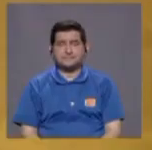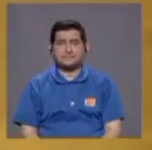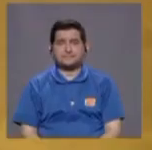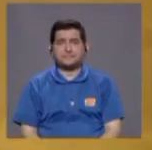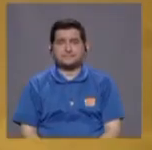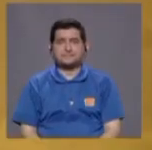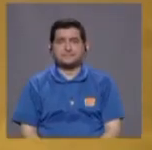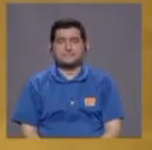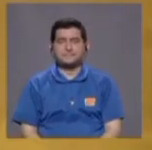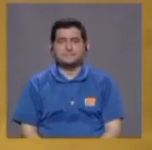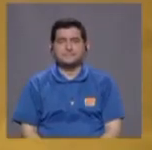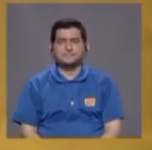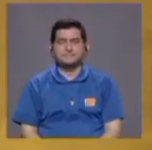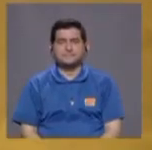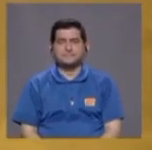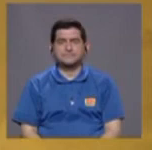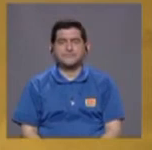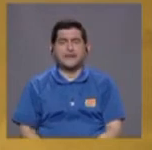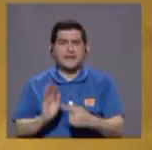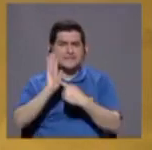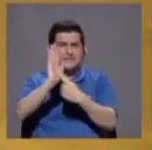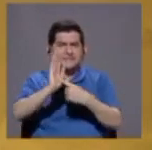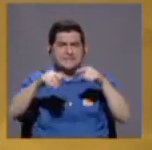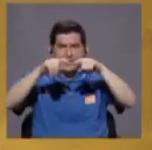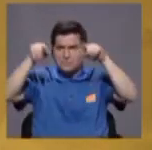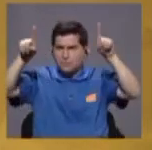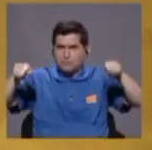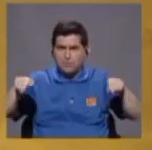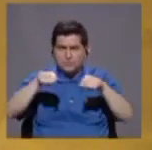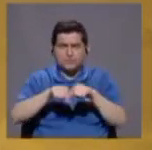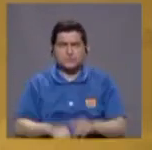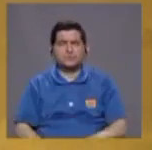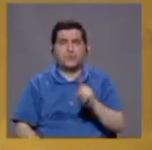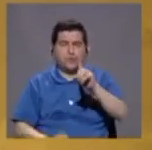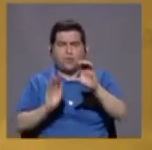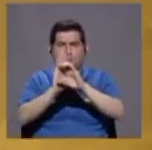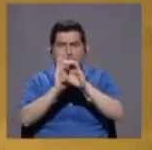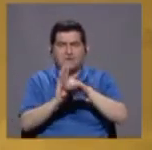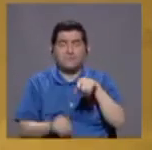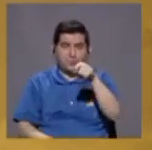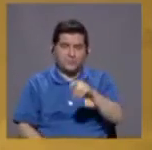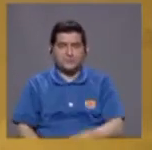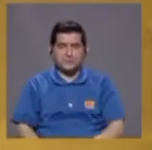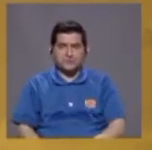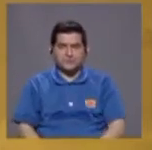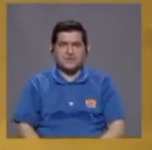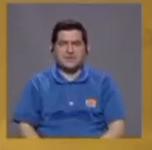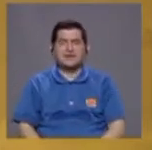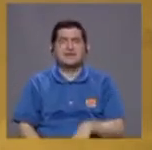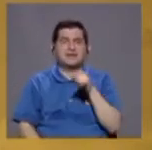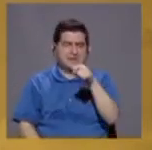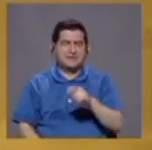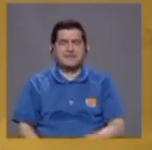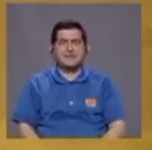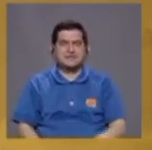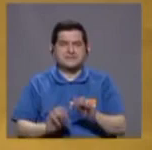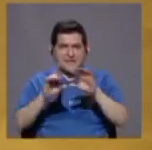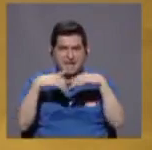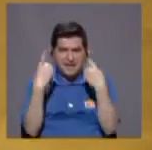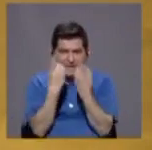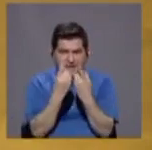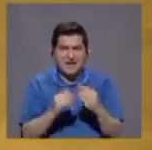Acababa de mostrarse en la pantalla una foto en el apartamento que ustedes tenían allá por Río Churubusco, que era la